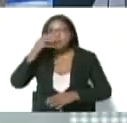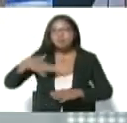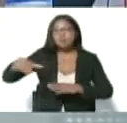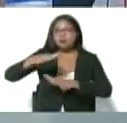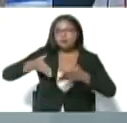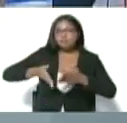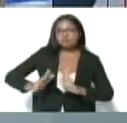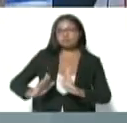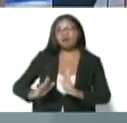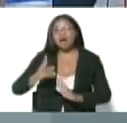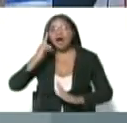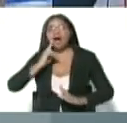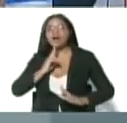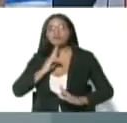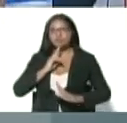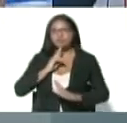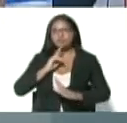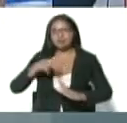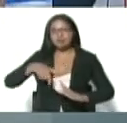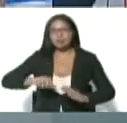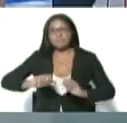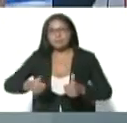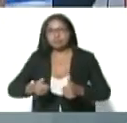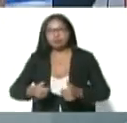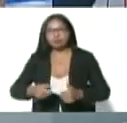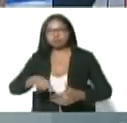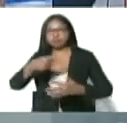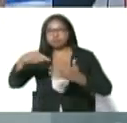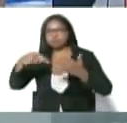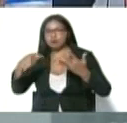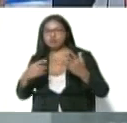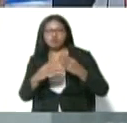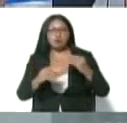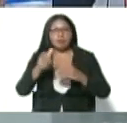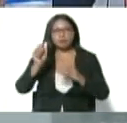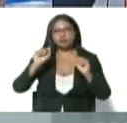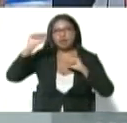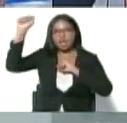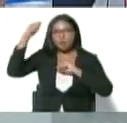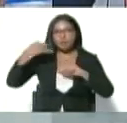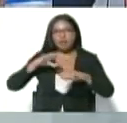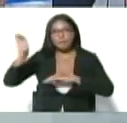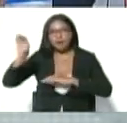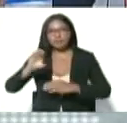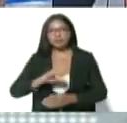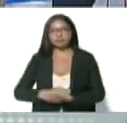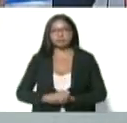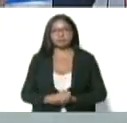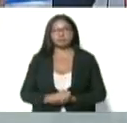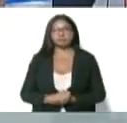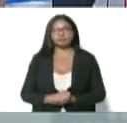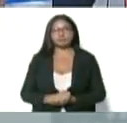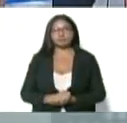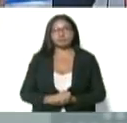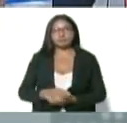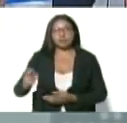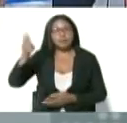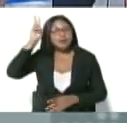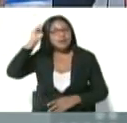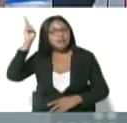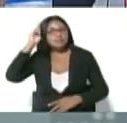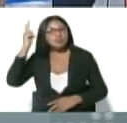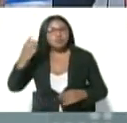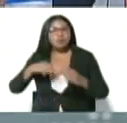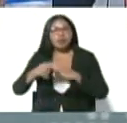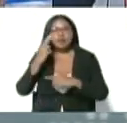nacer a simón bolívar a rafael urdaneta antonio josé de sucre al gran cacique guaicaipuro al negro